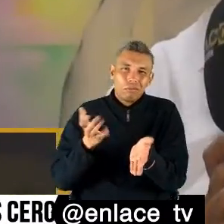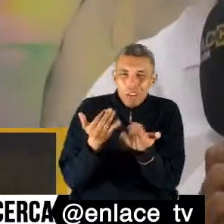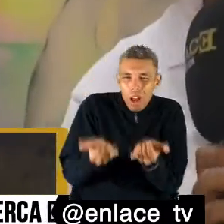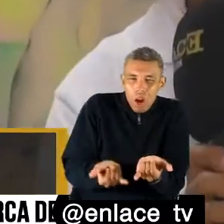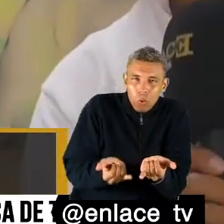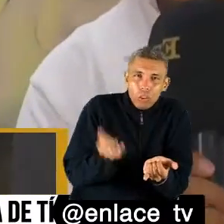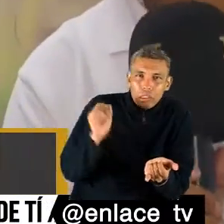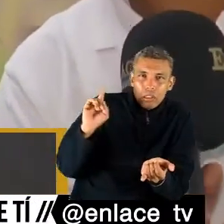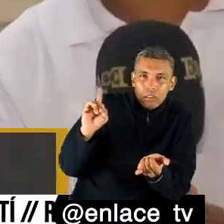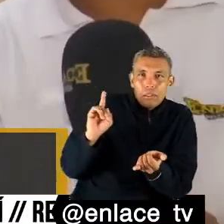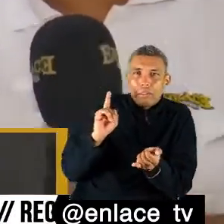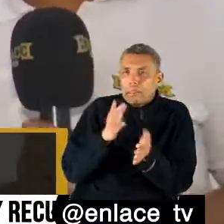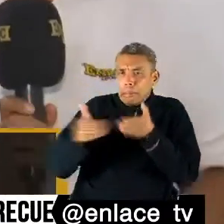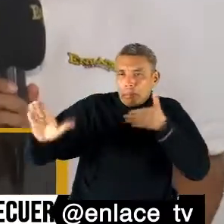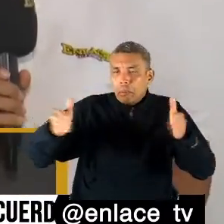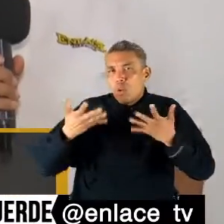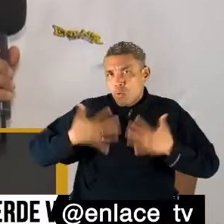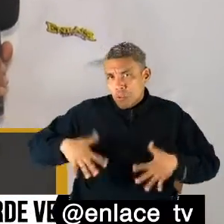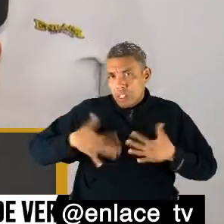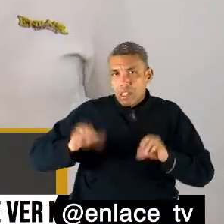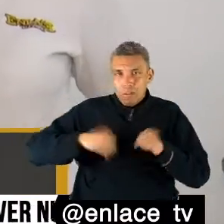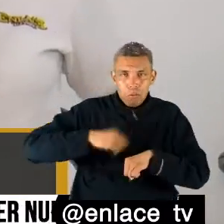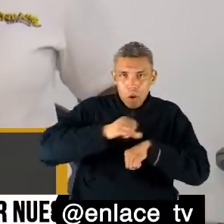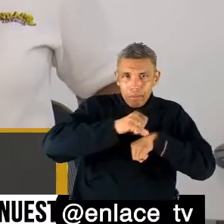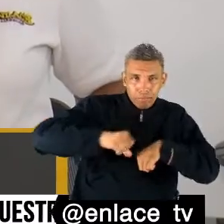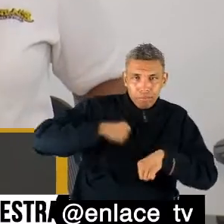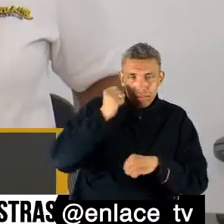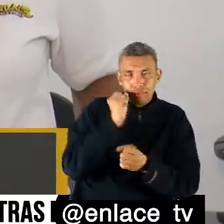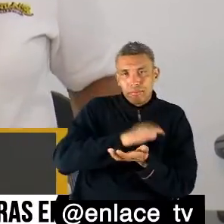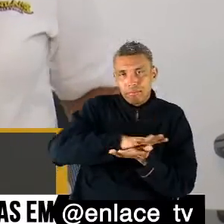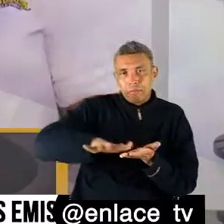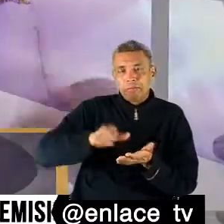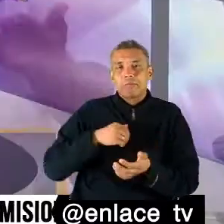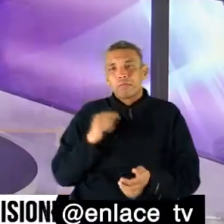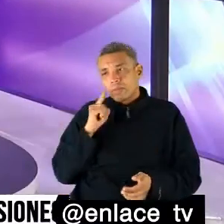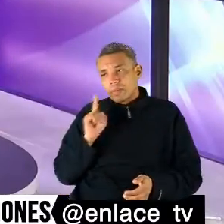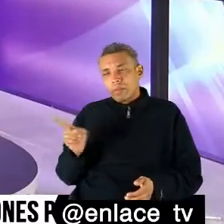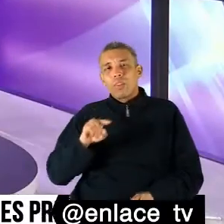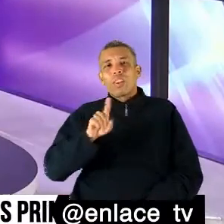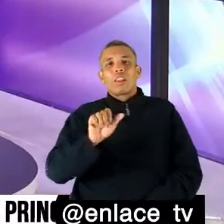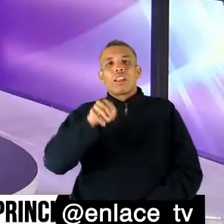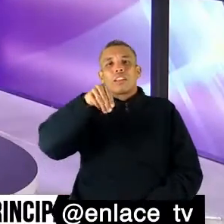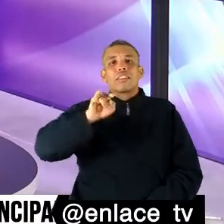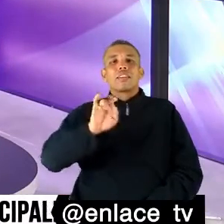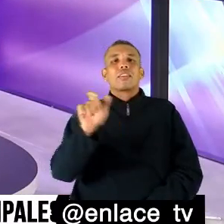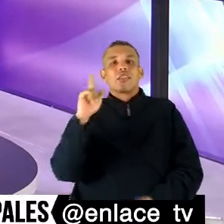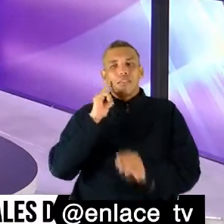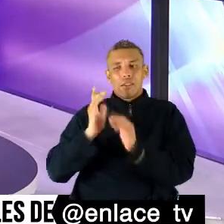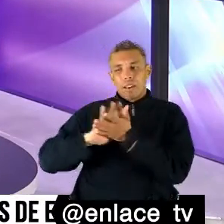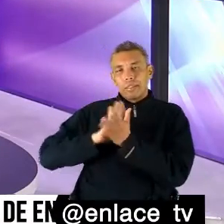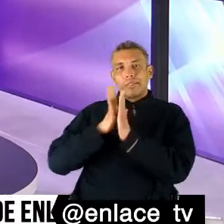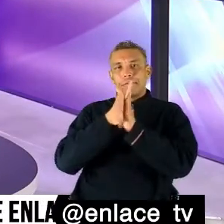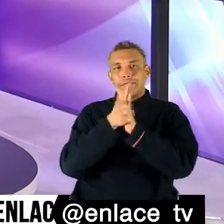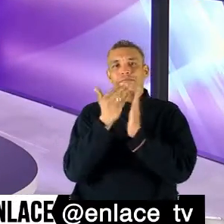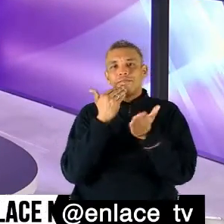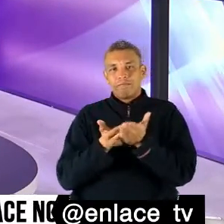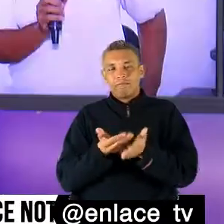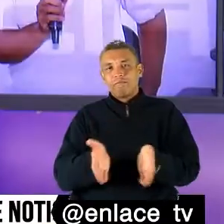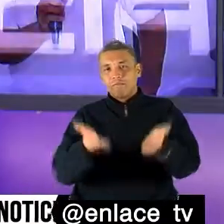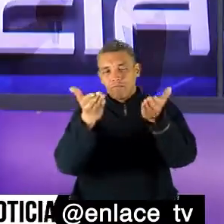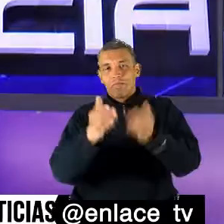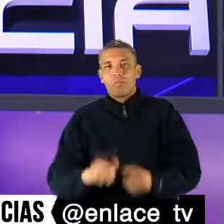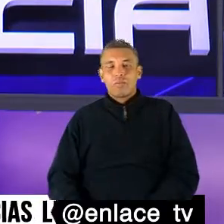la información que le tenemos con el doctor Samuel Lario Díaz, médico pediatra de Barranca Bermeja. Continúen ustedes con más en estudio.